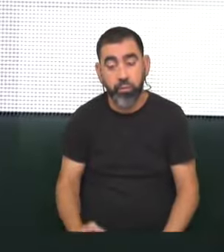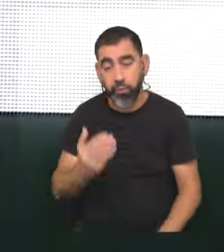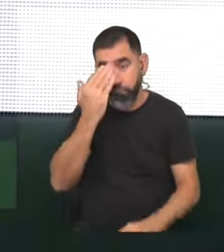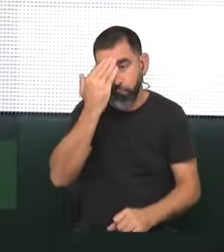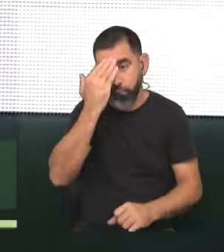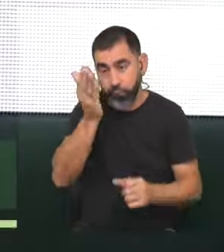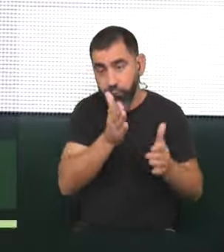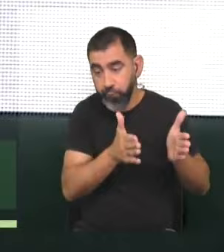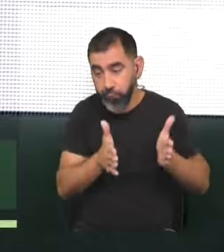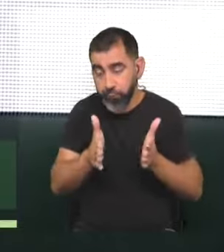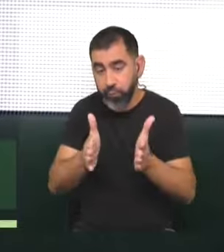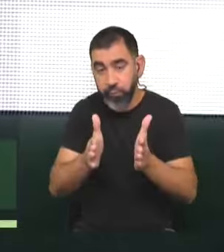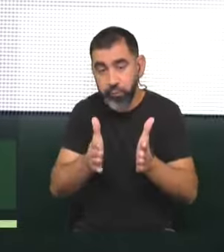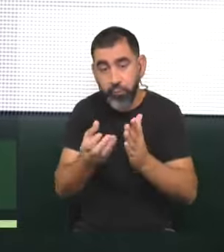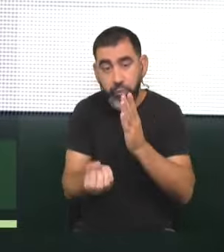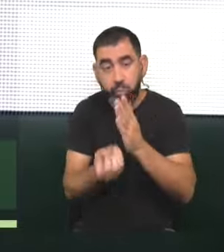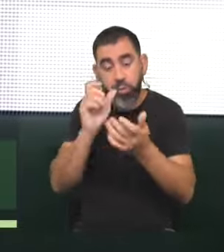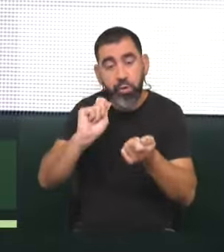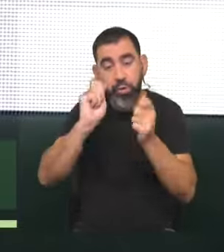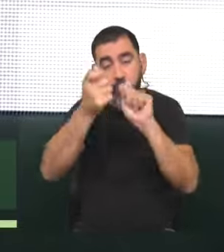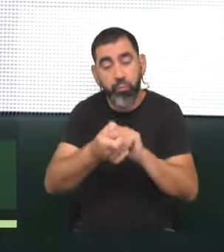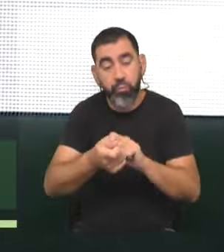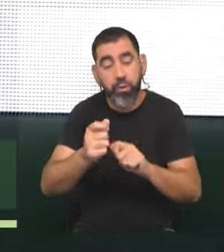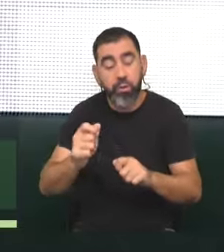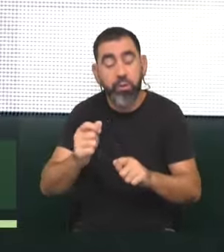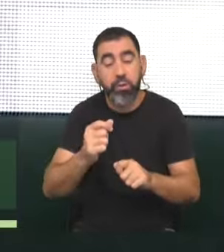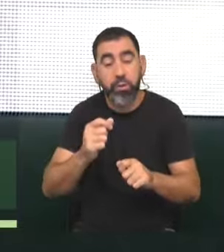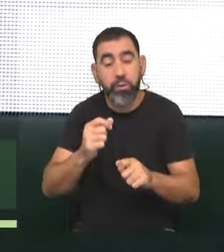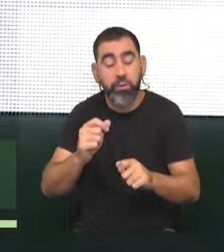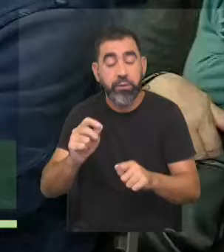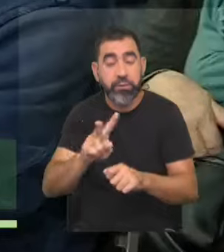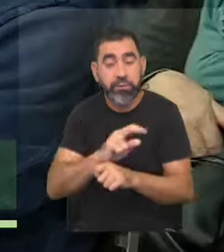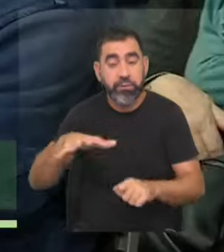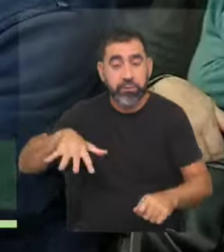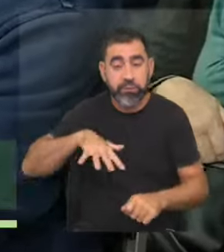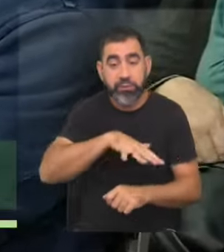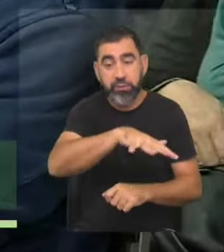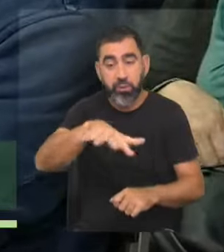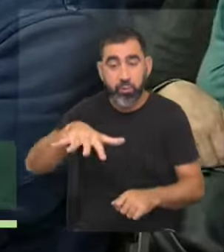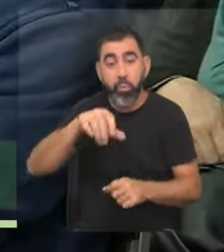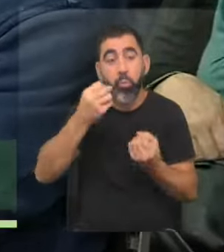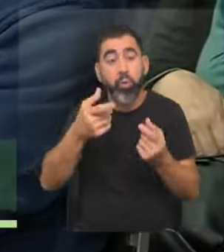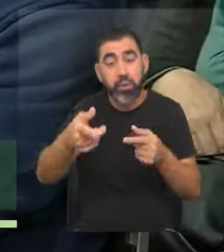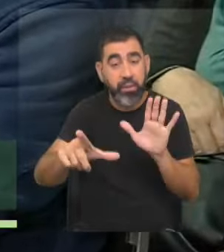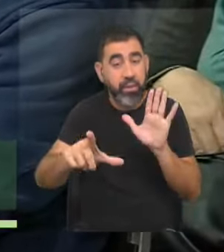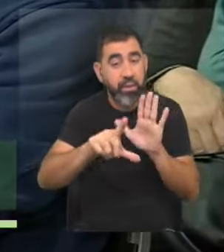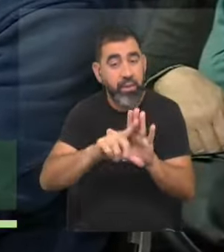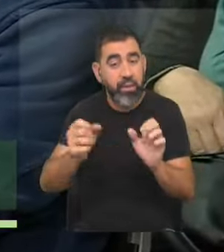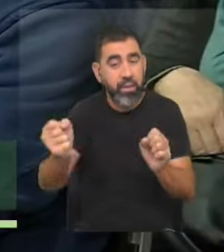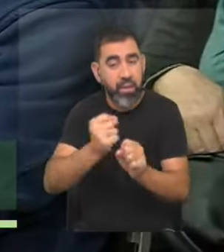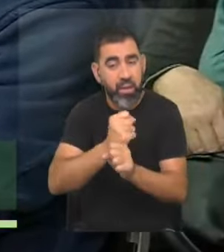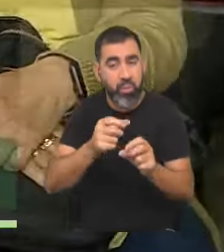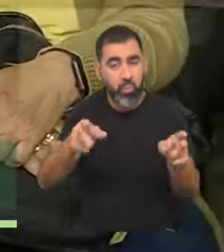para una nueva reforma de la previsión social teniendo en cuenta que esta ley que que fue aprobada en este